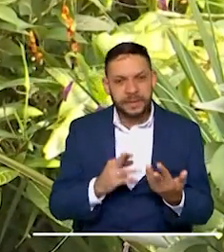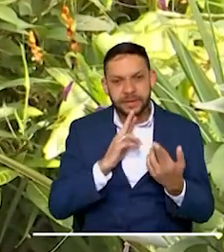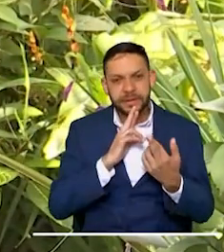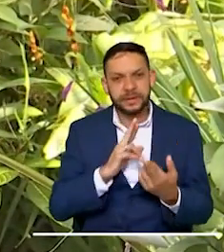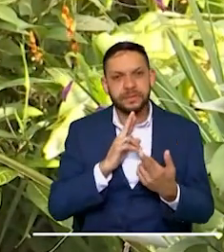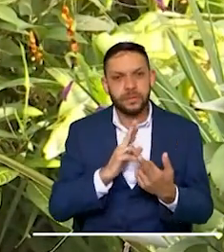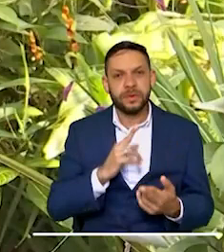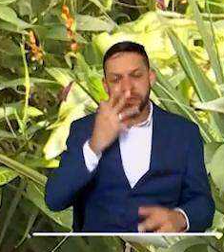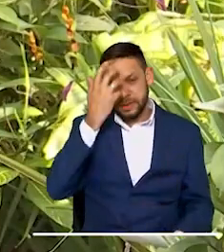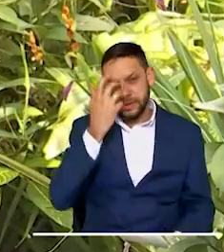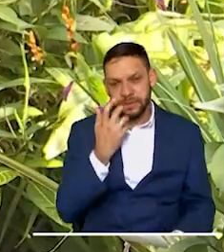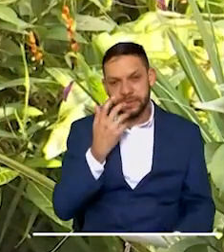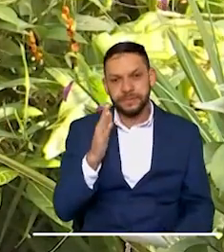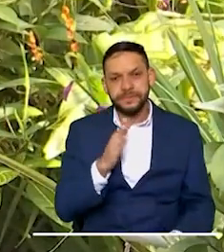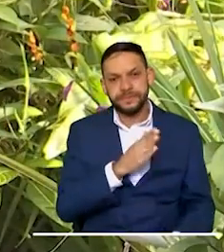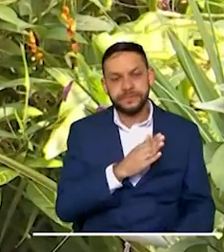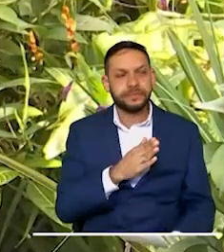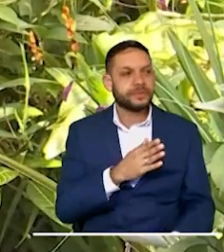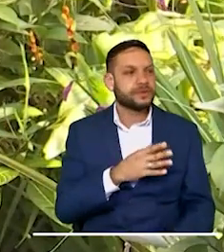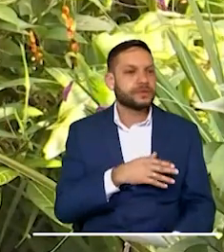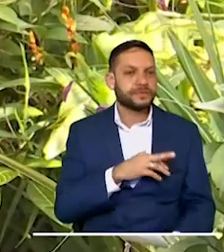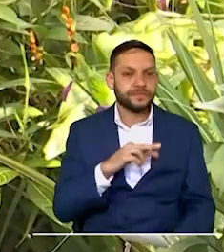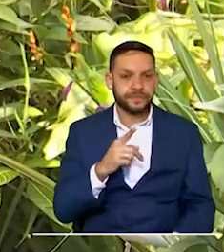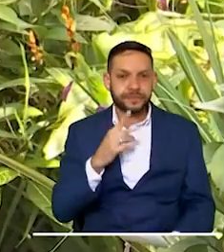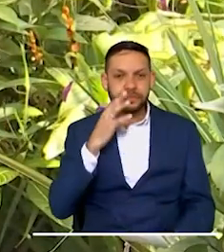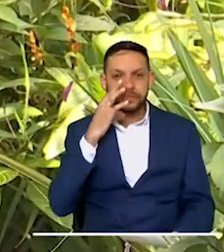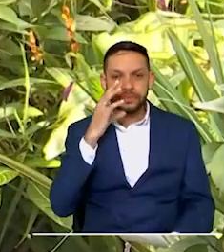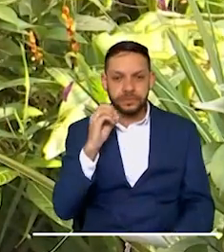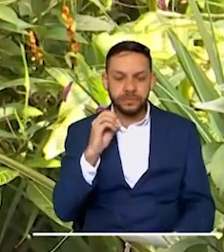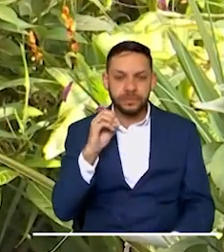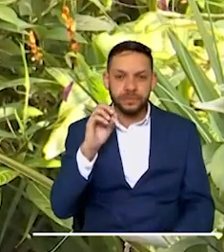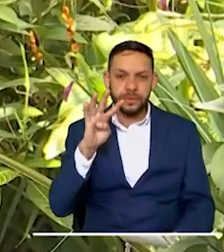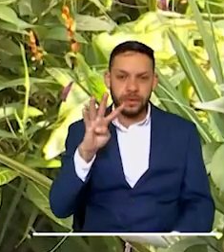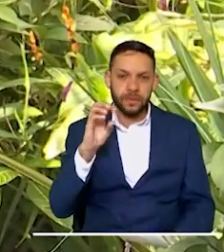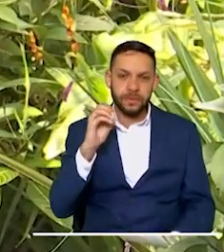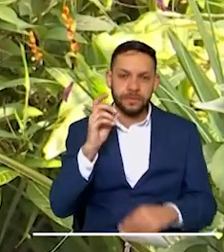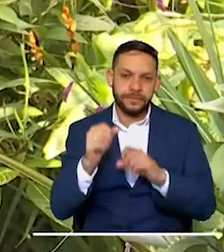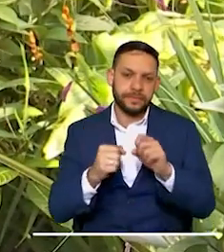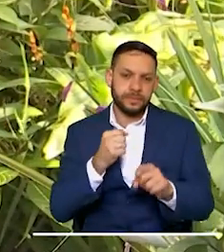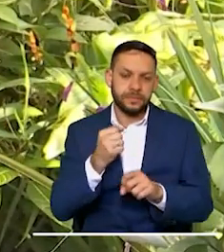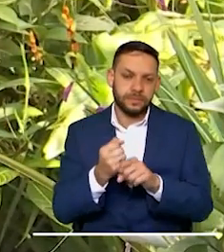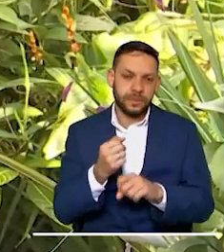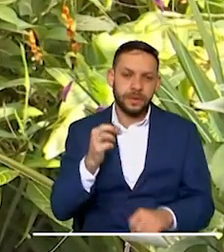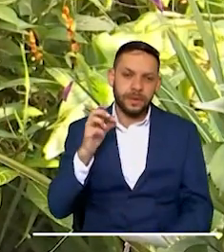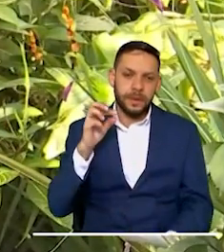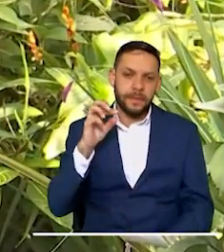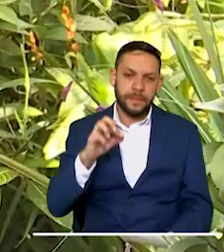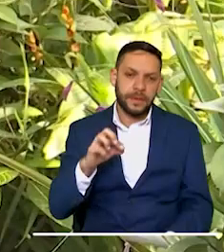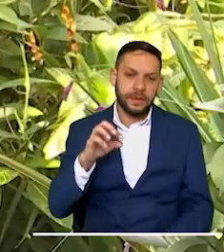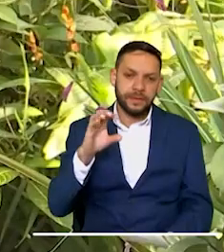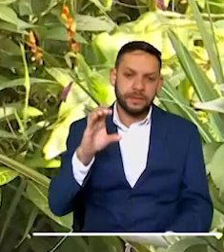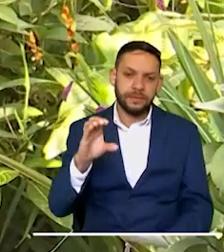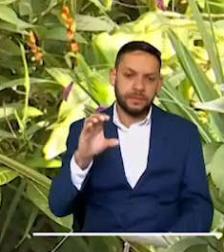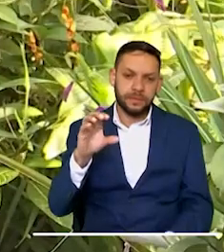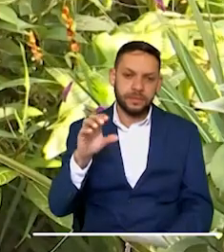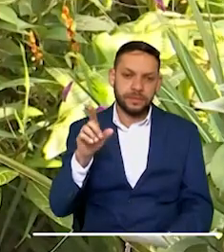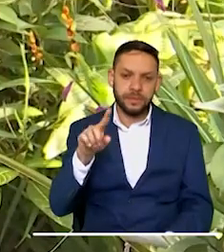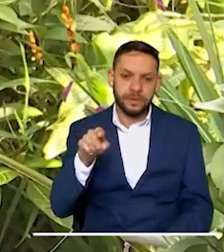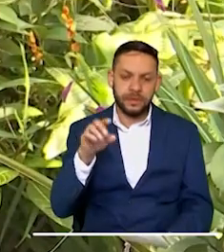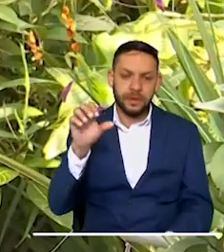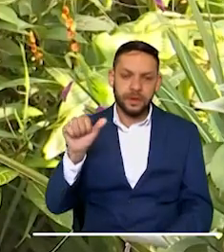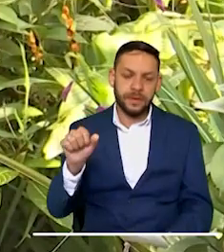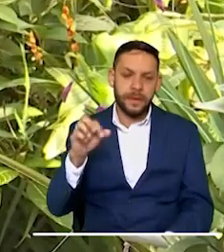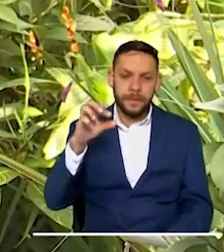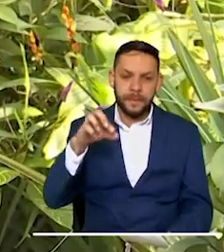médico mandará a otros. En el caso de hombres mayores de 40, tenemos el PSA, o sea, el antígeno prostático. Este